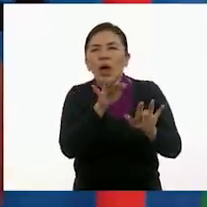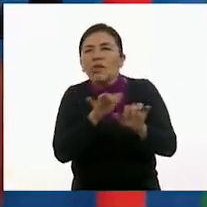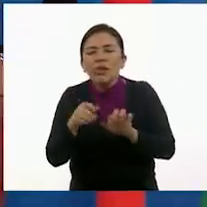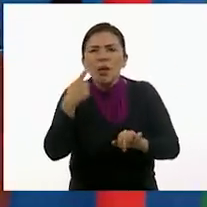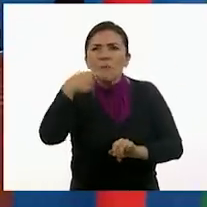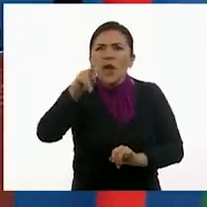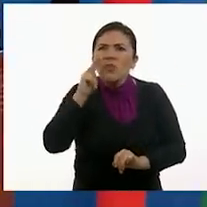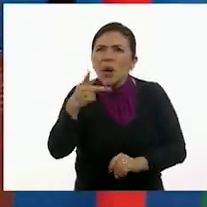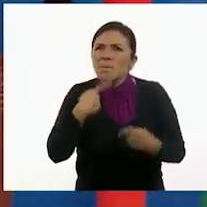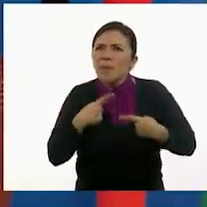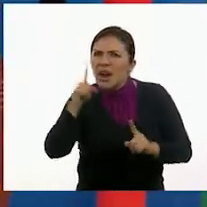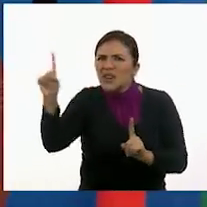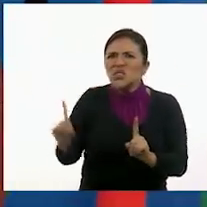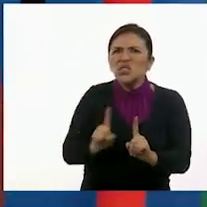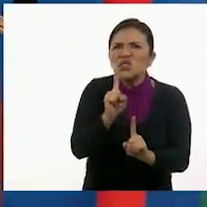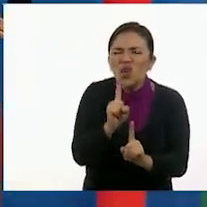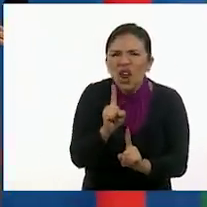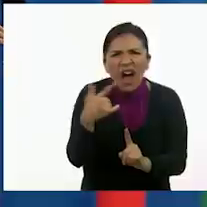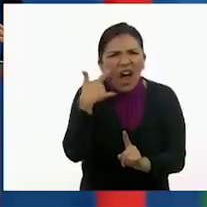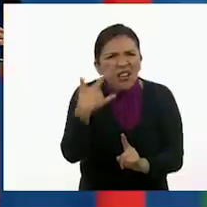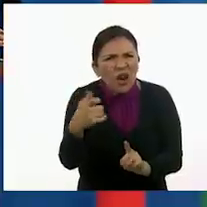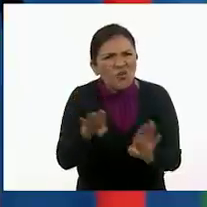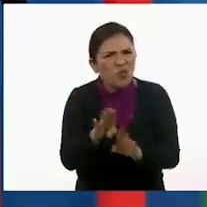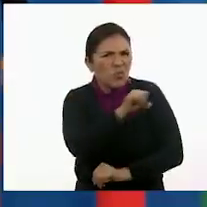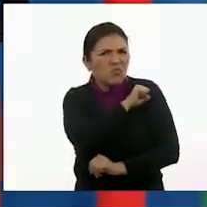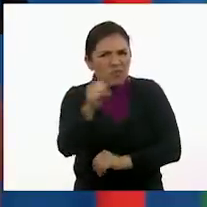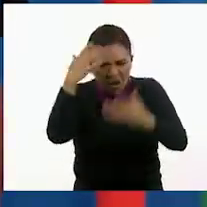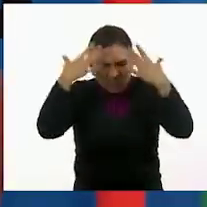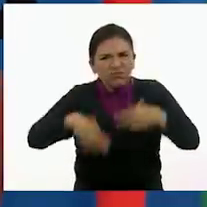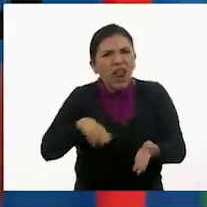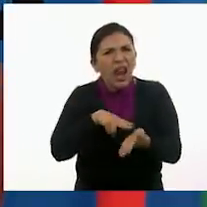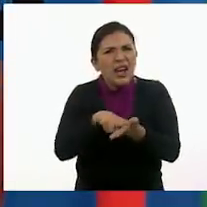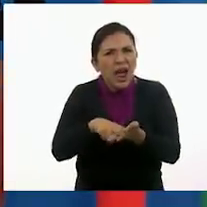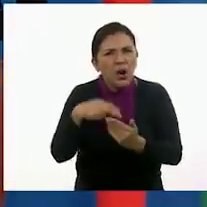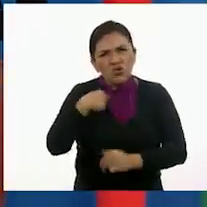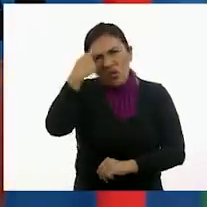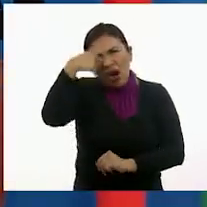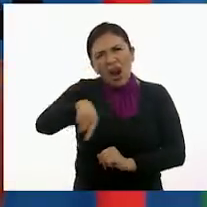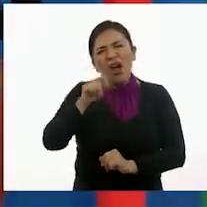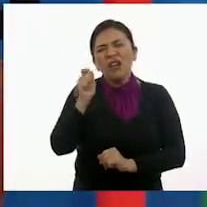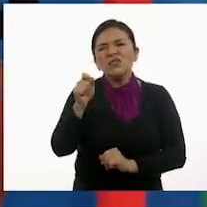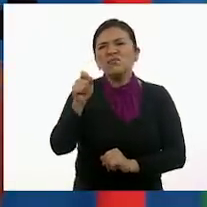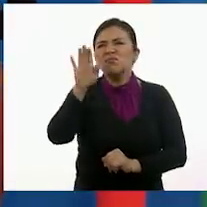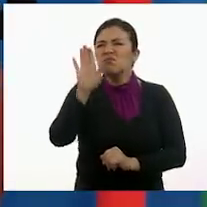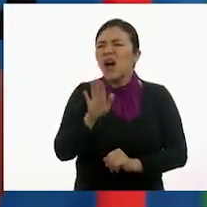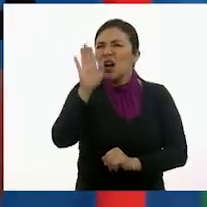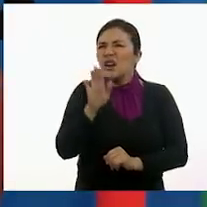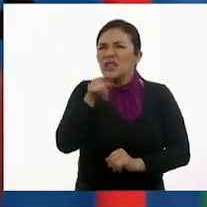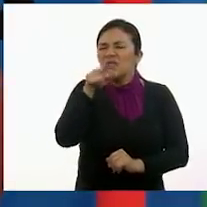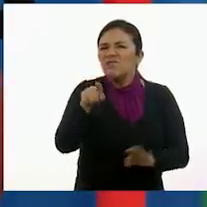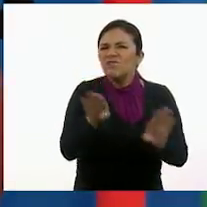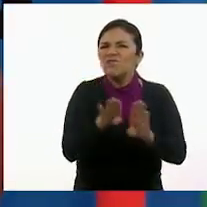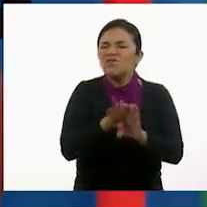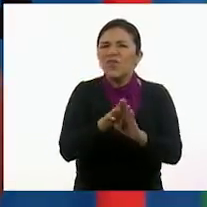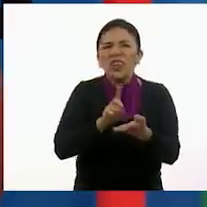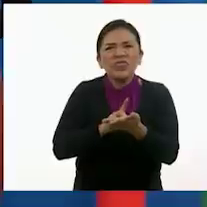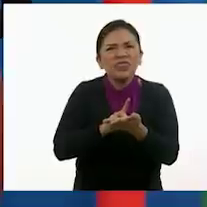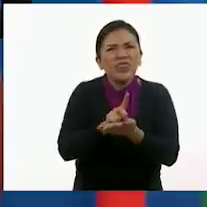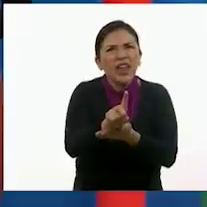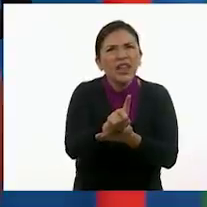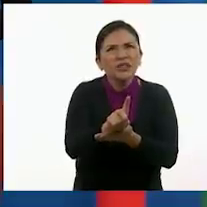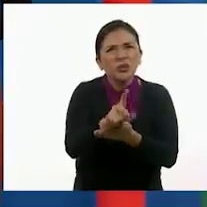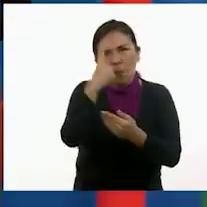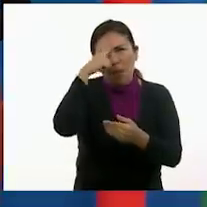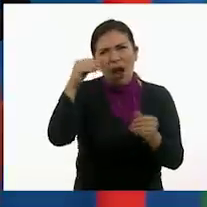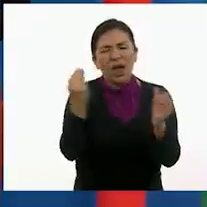Pero como se está asomando una persona muy mala onda ahí por la pantalla, yo creo que más bien tendrá que ver con el de